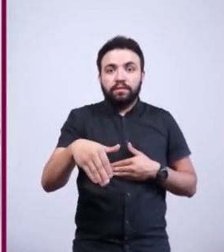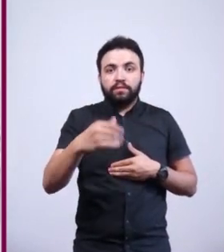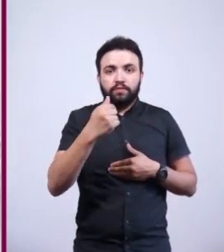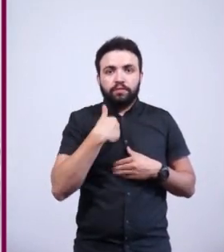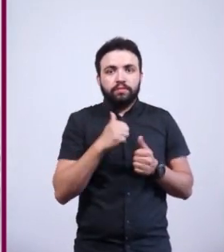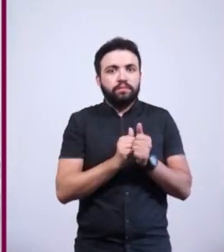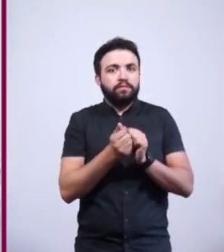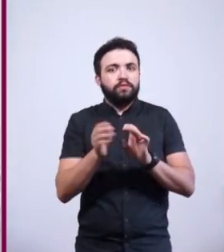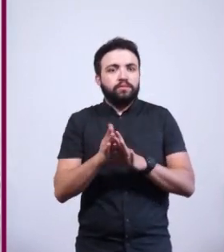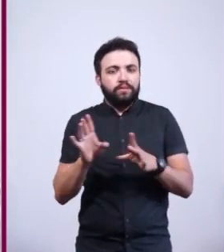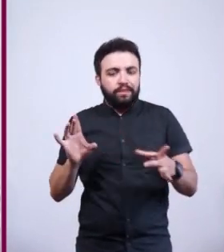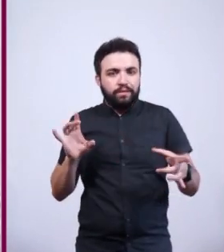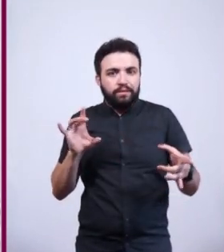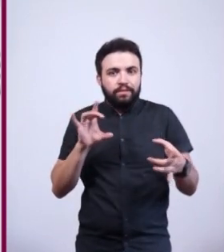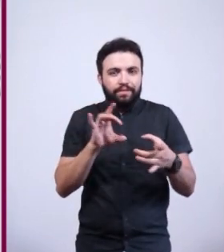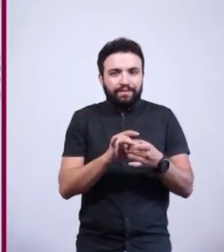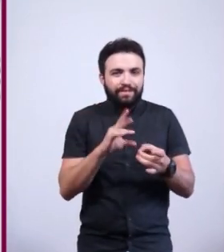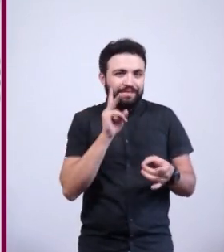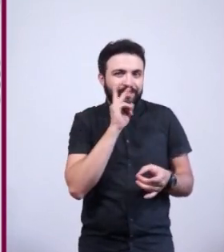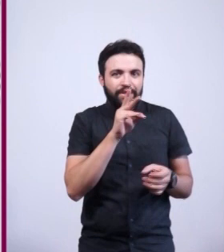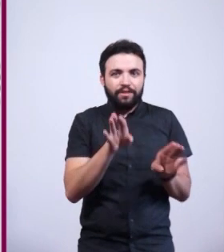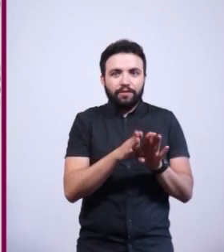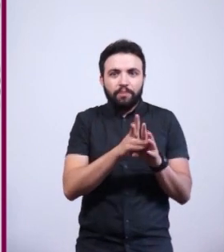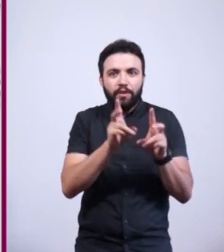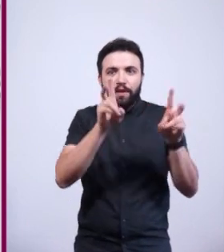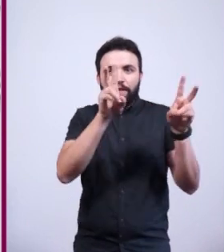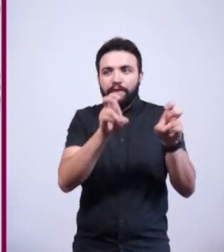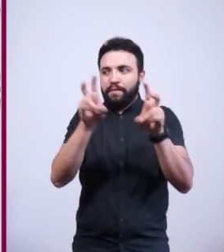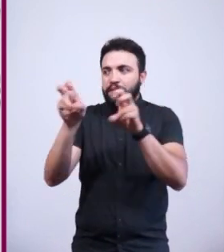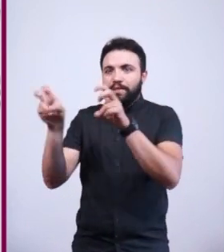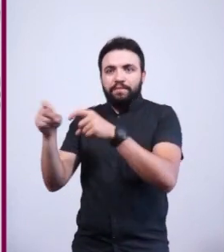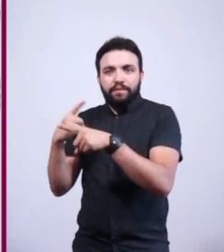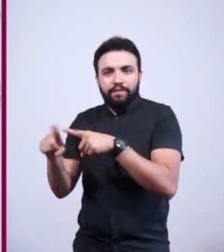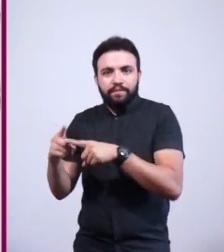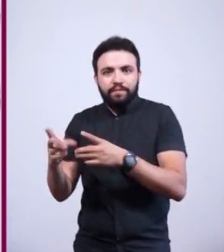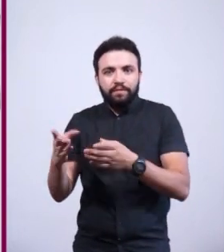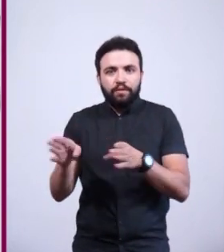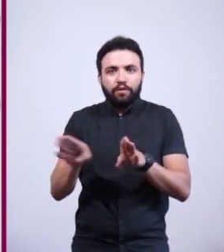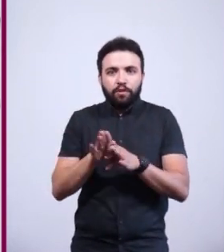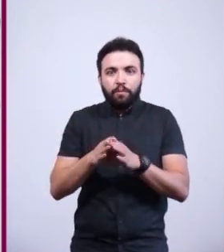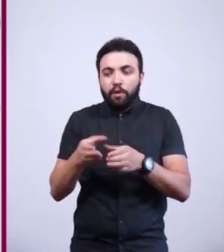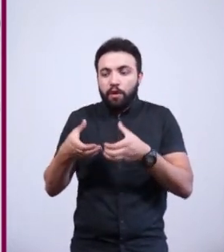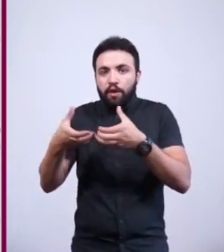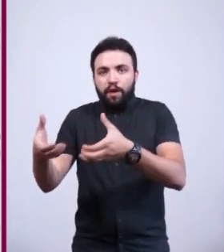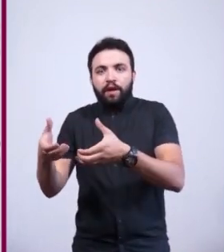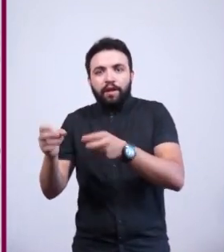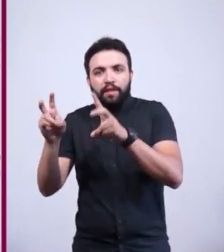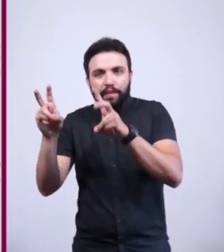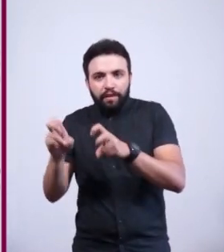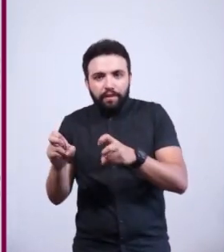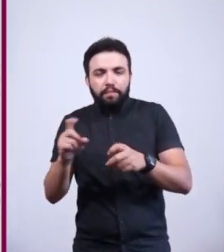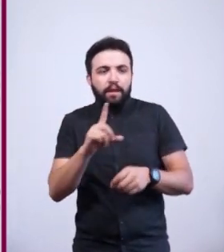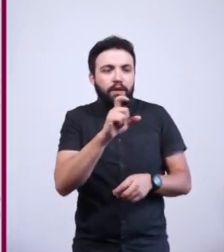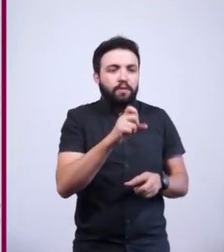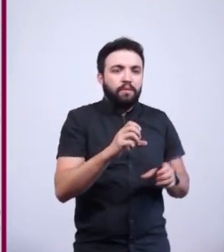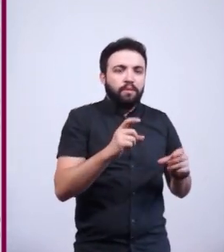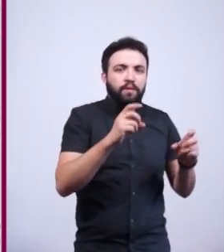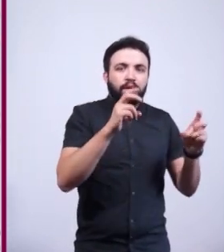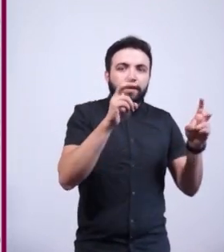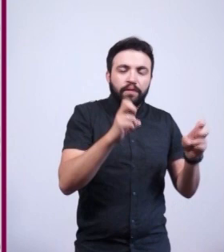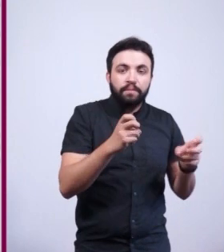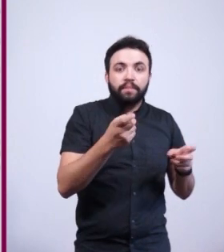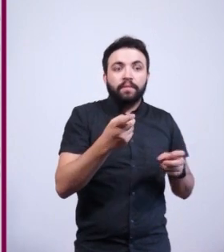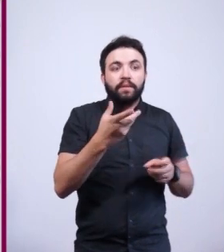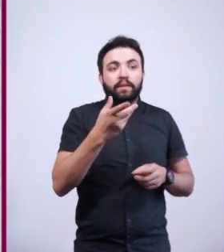conecto, si te fijas son varios temas que se unieron, ¿no? El hecho de vivir en la calle, Luisa es además una artista trans y